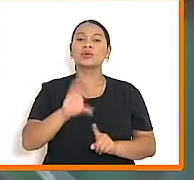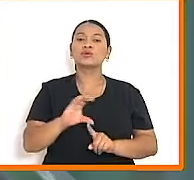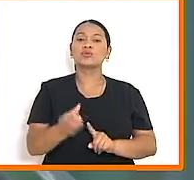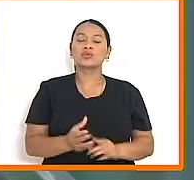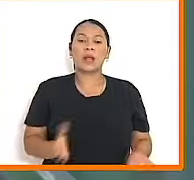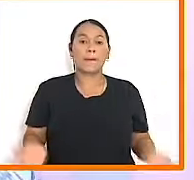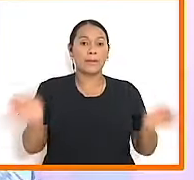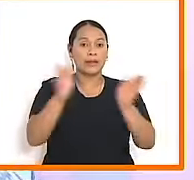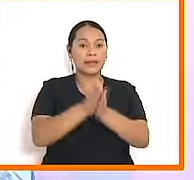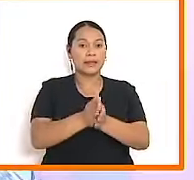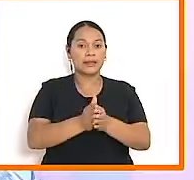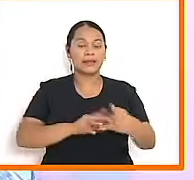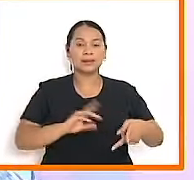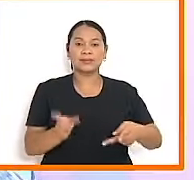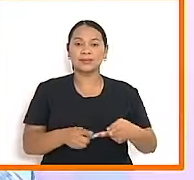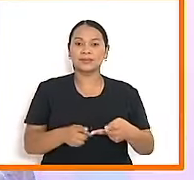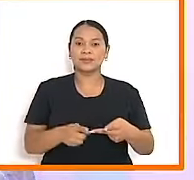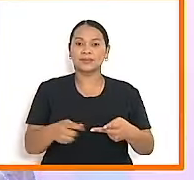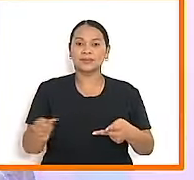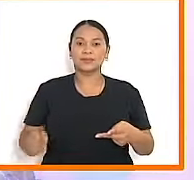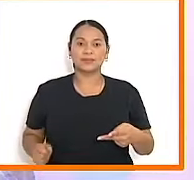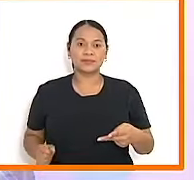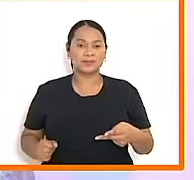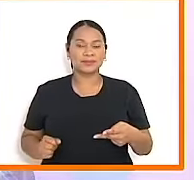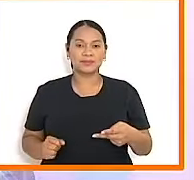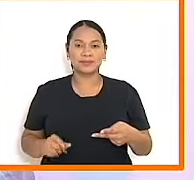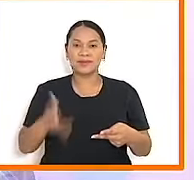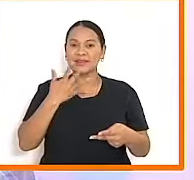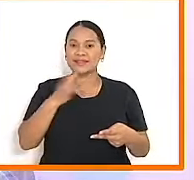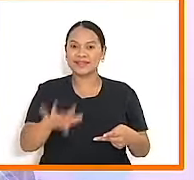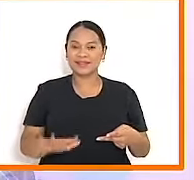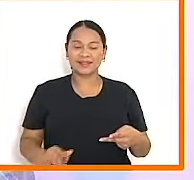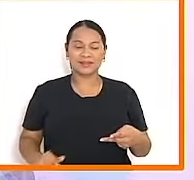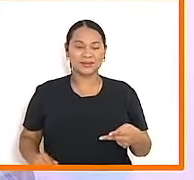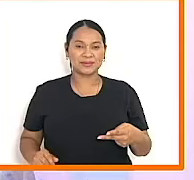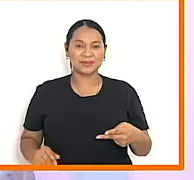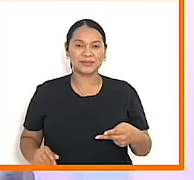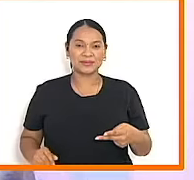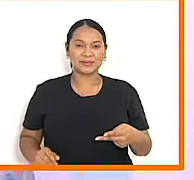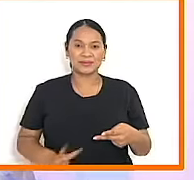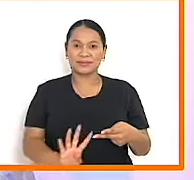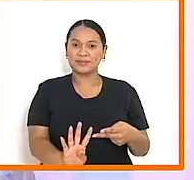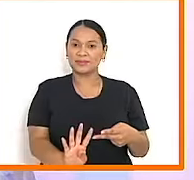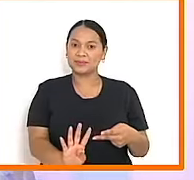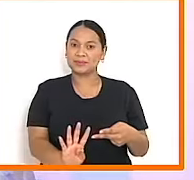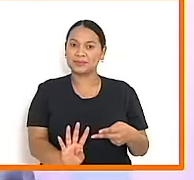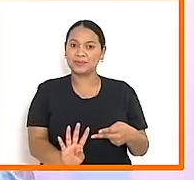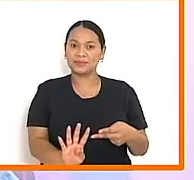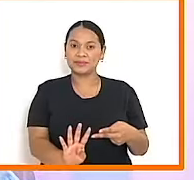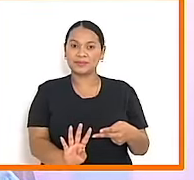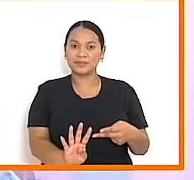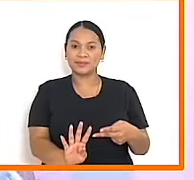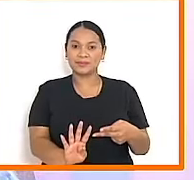En posición 2, su primer dígito. Mucha suerte. 4, segundo